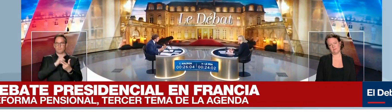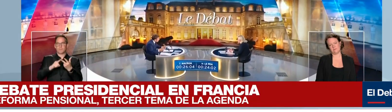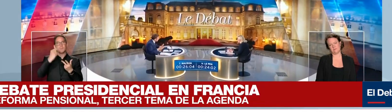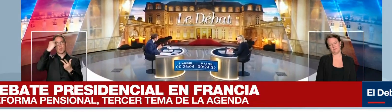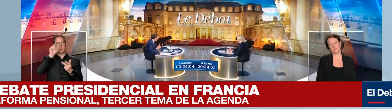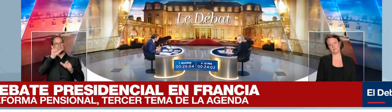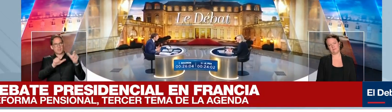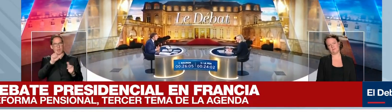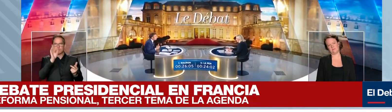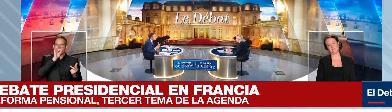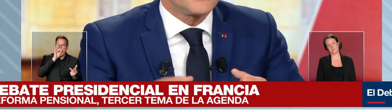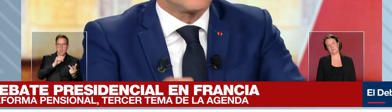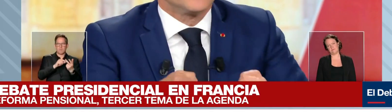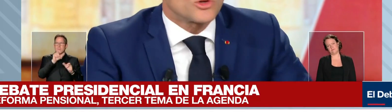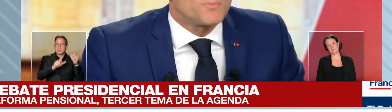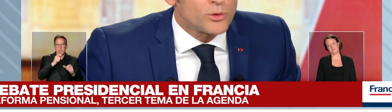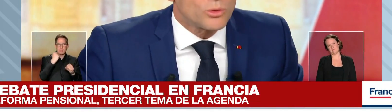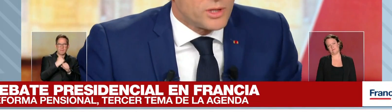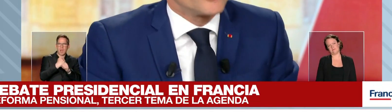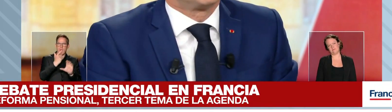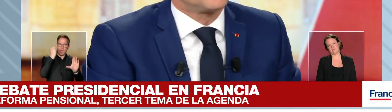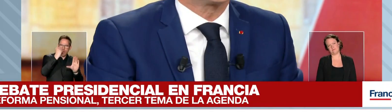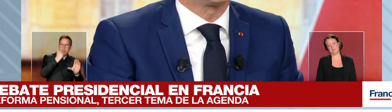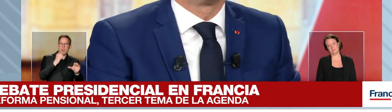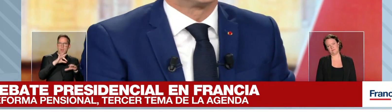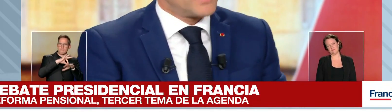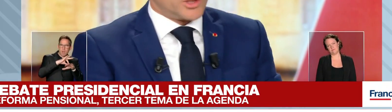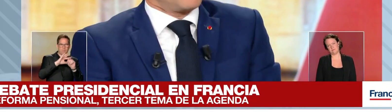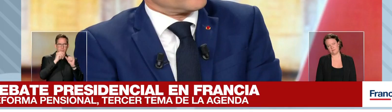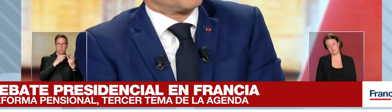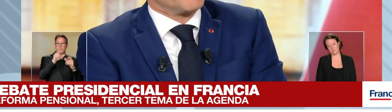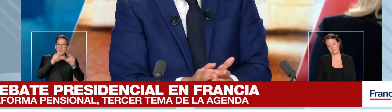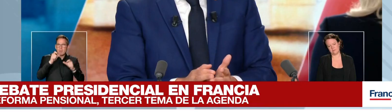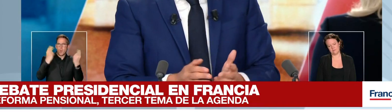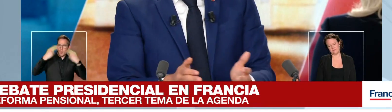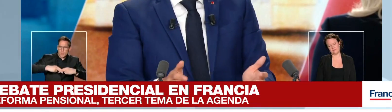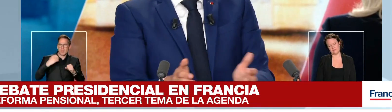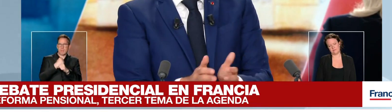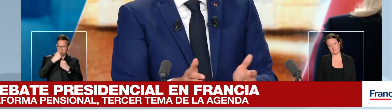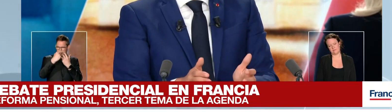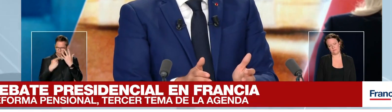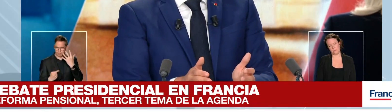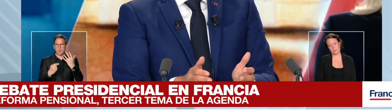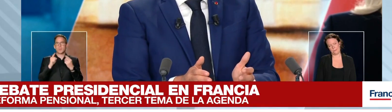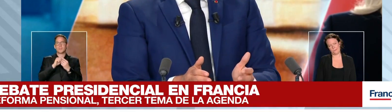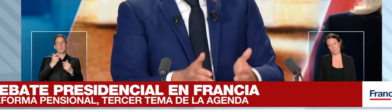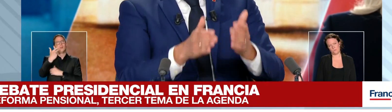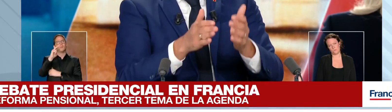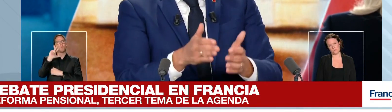los compatriotas que trabajan matando reses, y hay